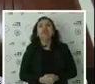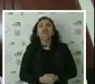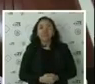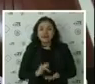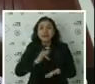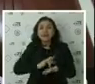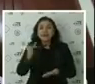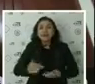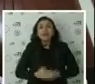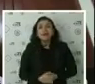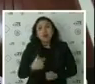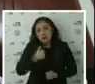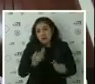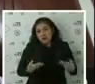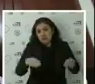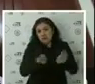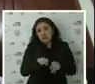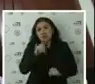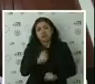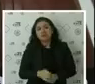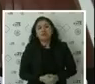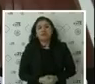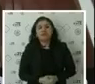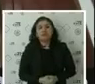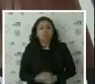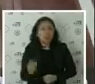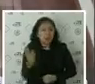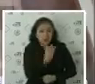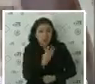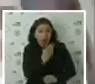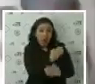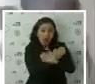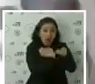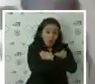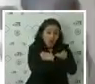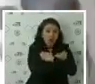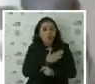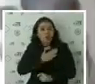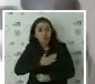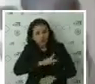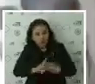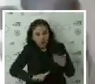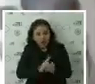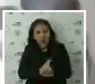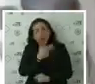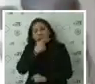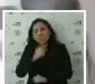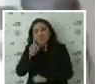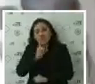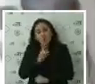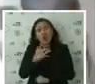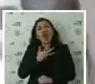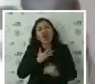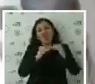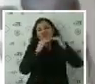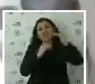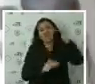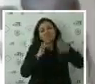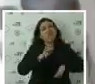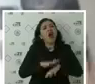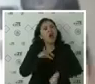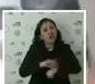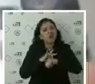Muchas gracias. Y bueno, mi conclusión es que en los tres ámbitos, tanto educativo como democrático como género, hay una desigualdad muy